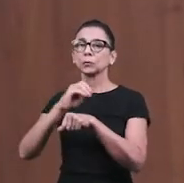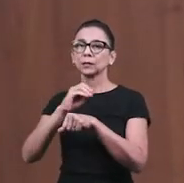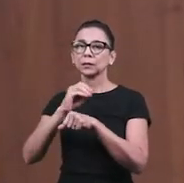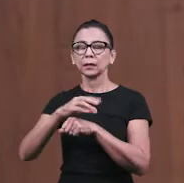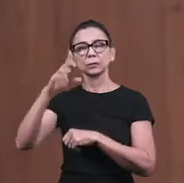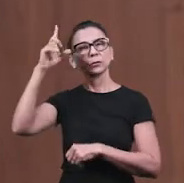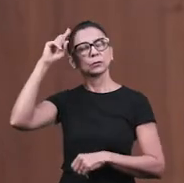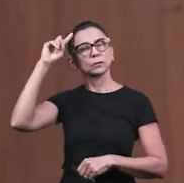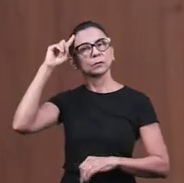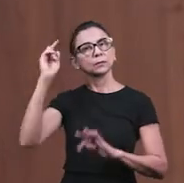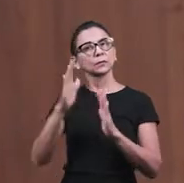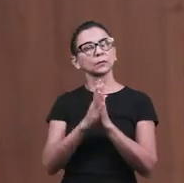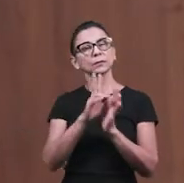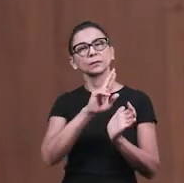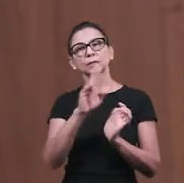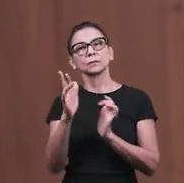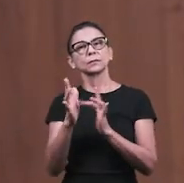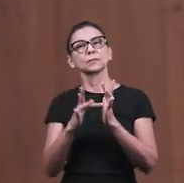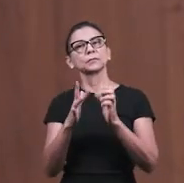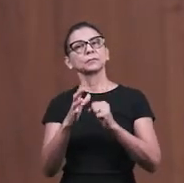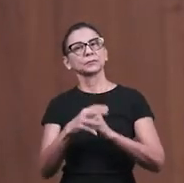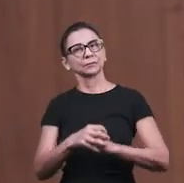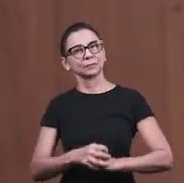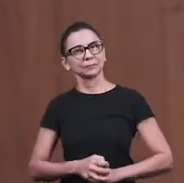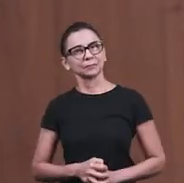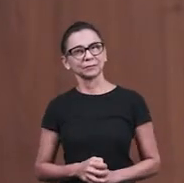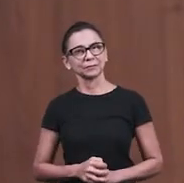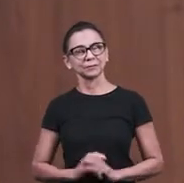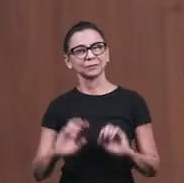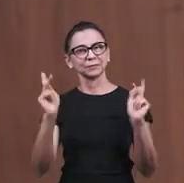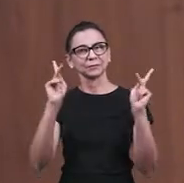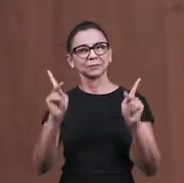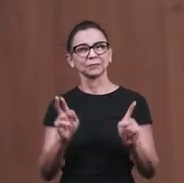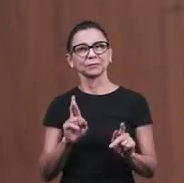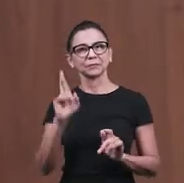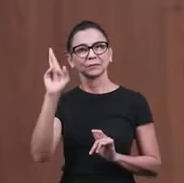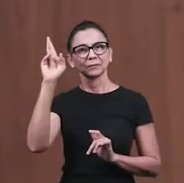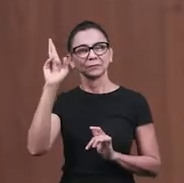día. Nosotros oramos así en nombre de Jesús. Amén. A